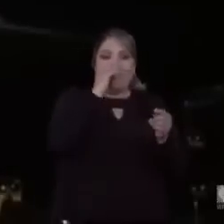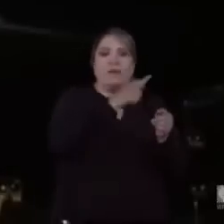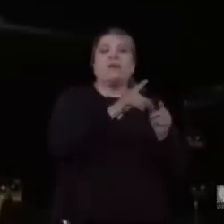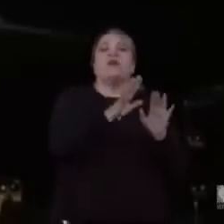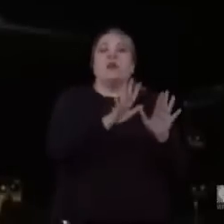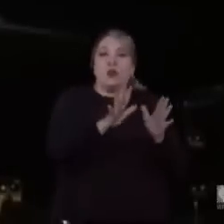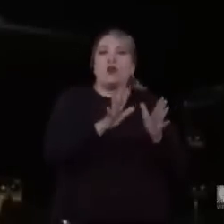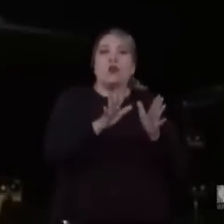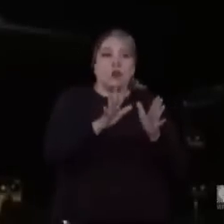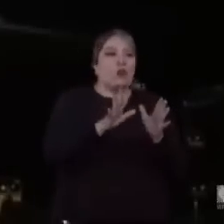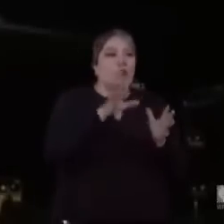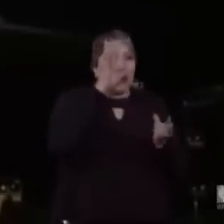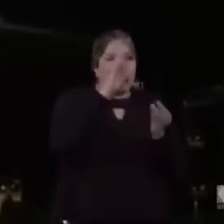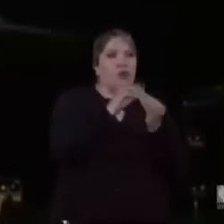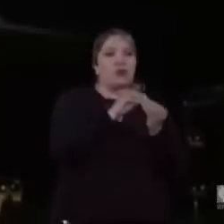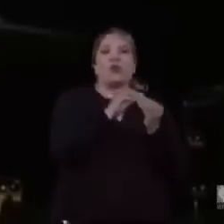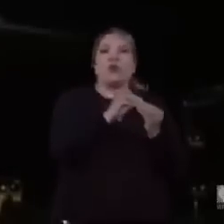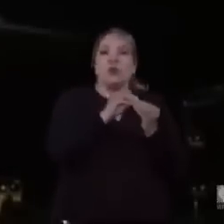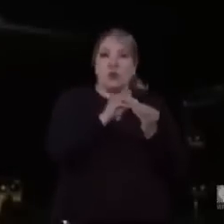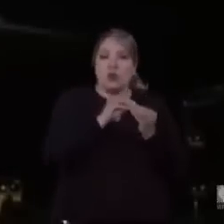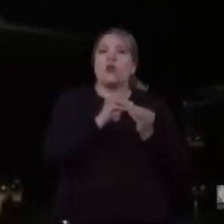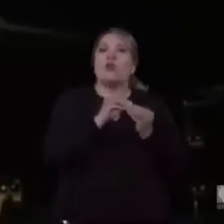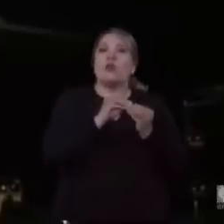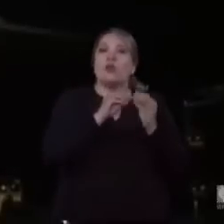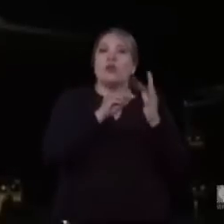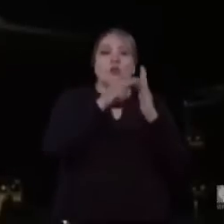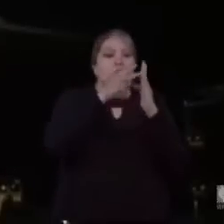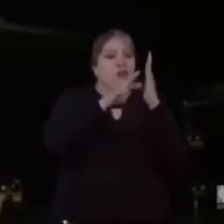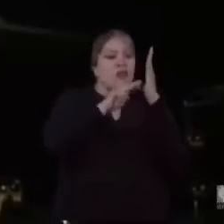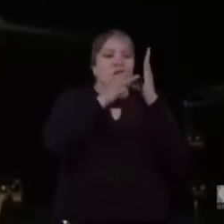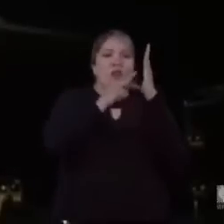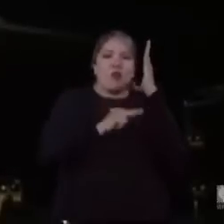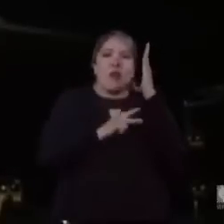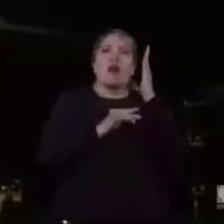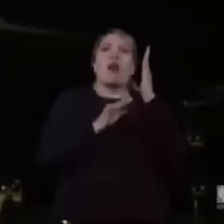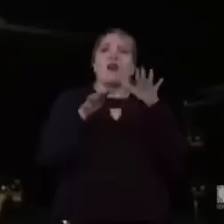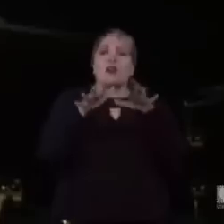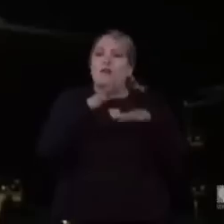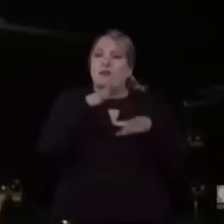las condiciones acordadas en la reforma rural integral.